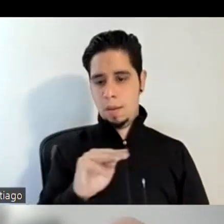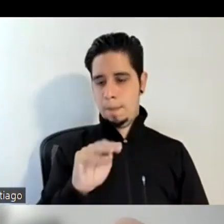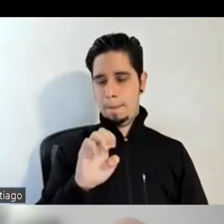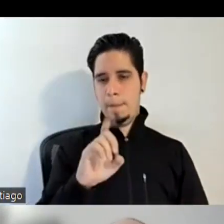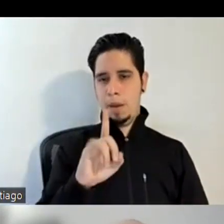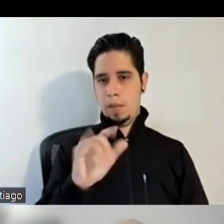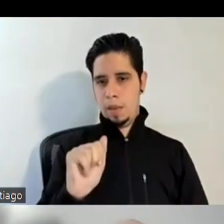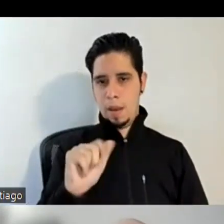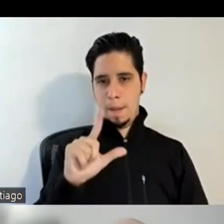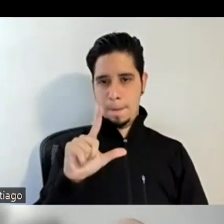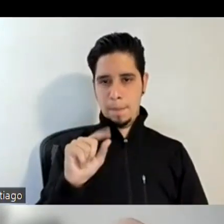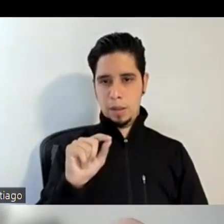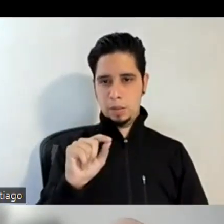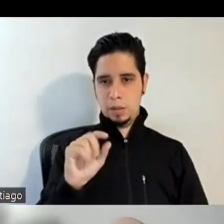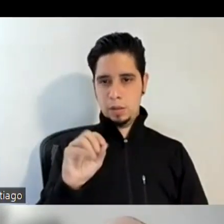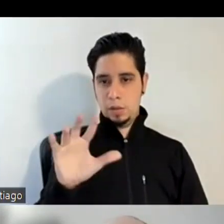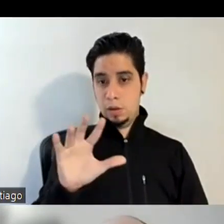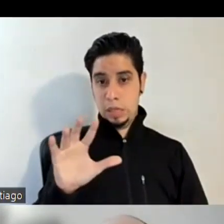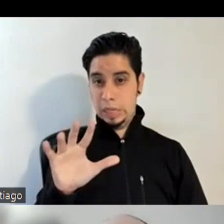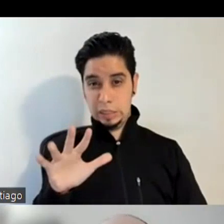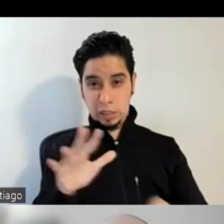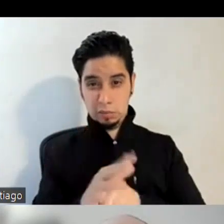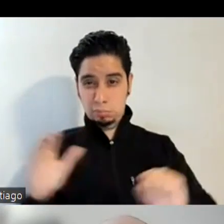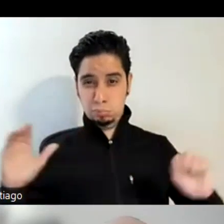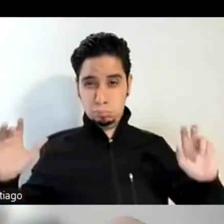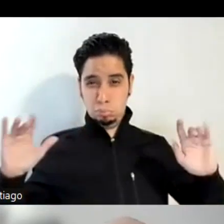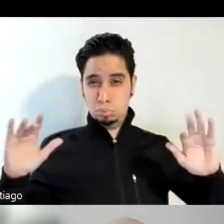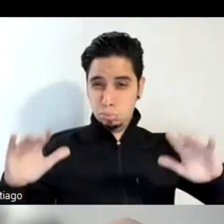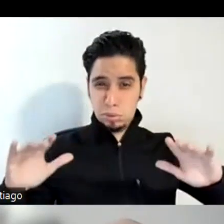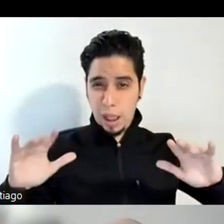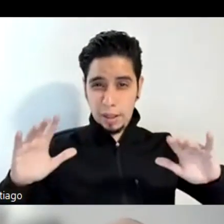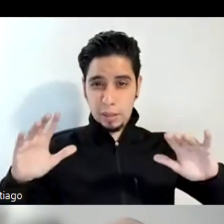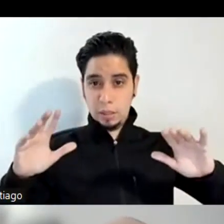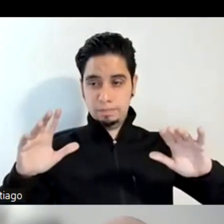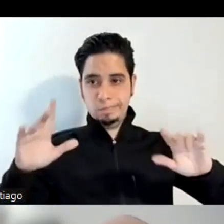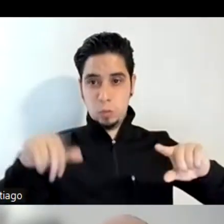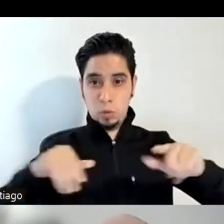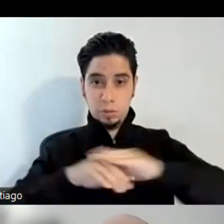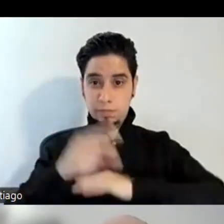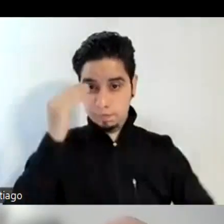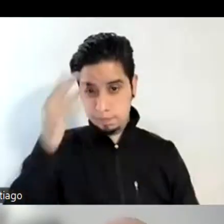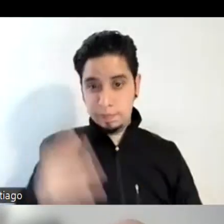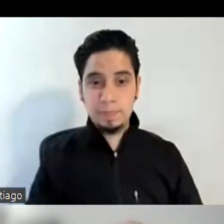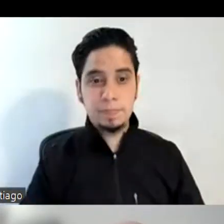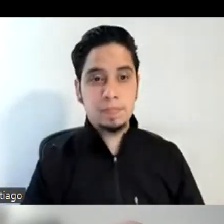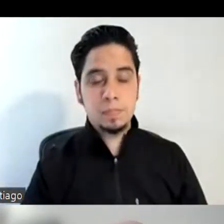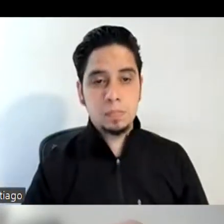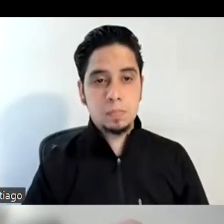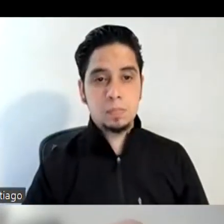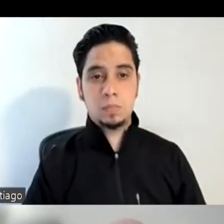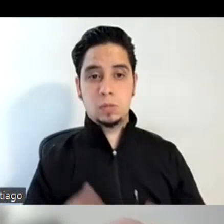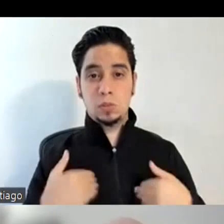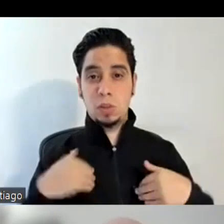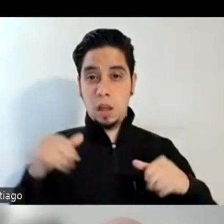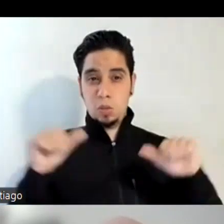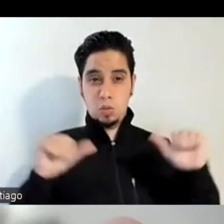y la obra se llenó. No, la gente se quedaba afuera. Así que aprovechen y compre su... Tengo una pregunta antes que Javier hable,